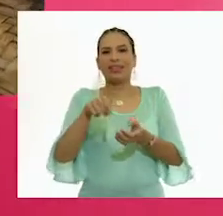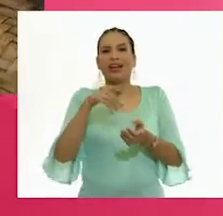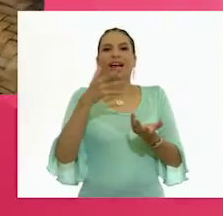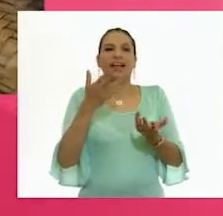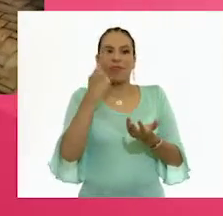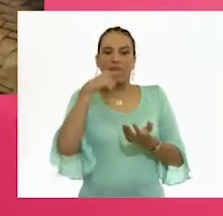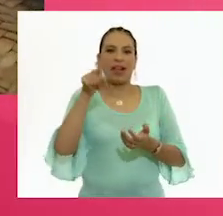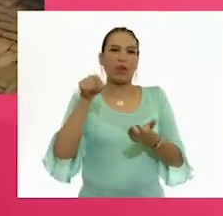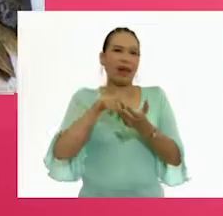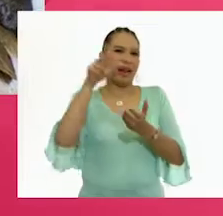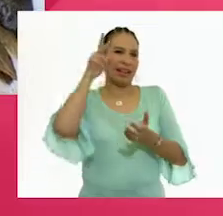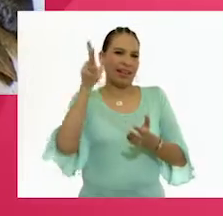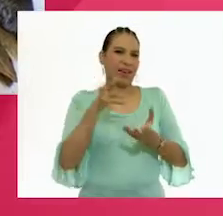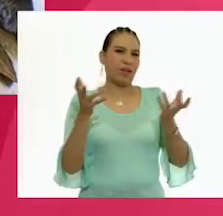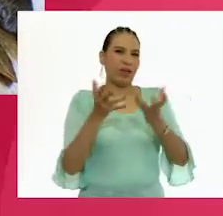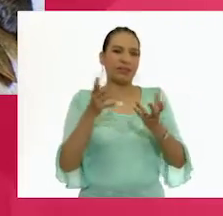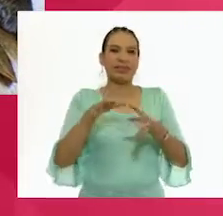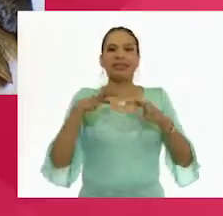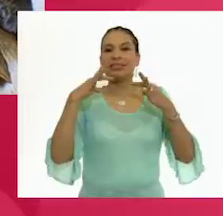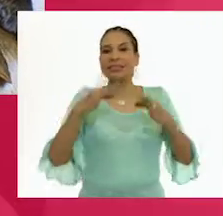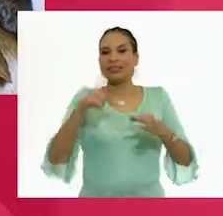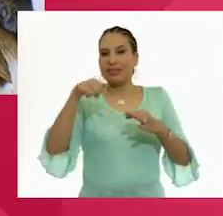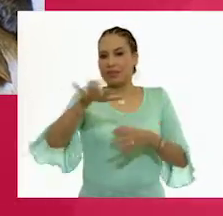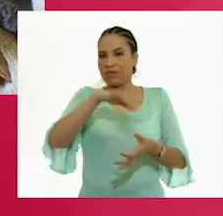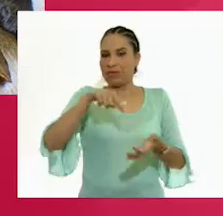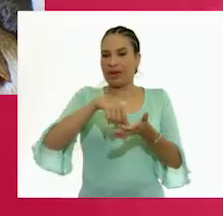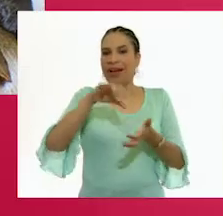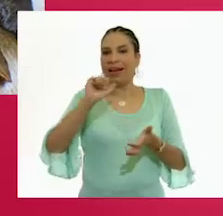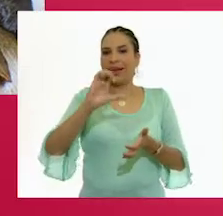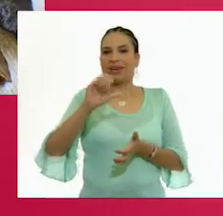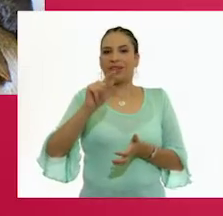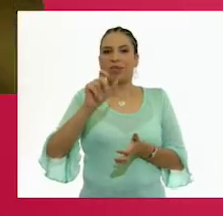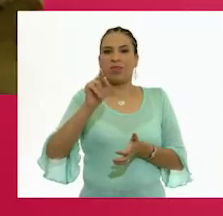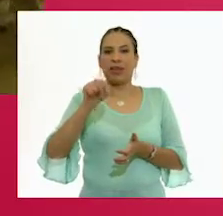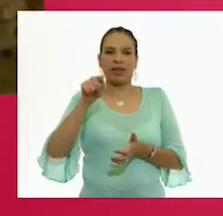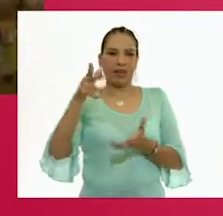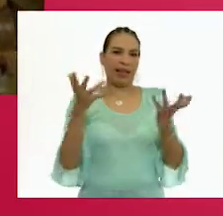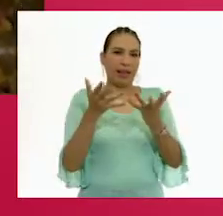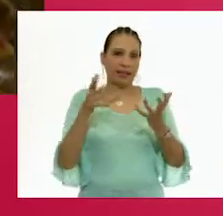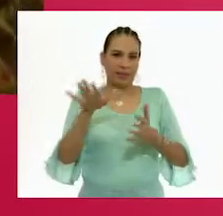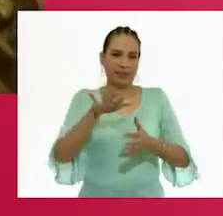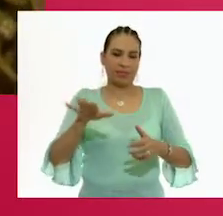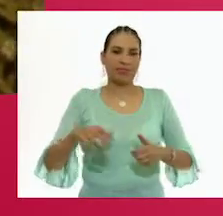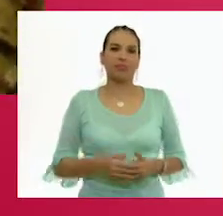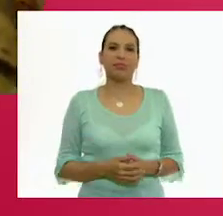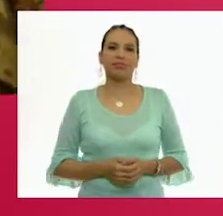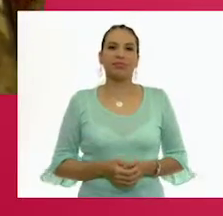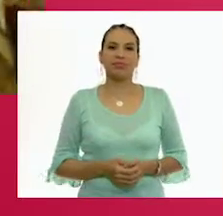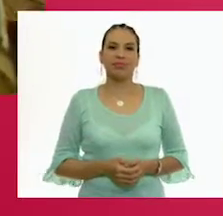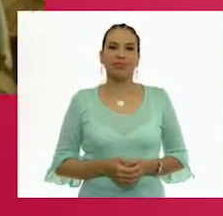en Actopan, Hidalgo. Es original de aquí de Actopan, de aquí lo preparamos.